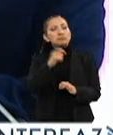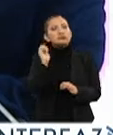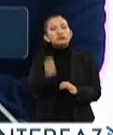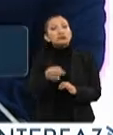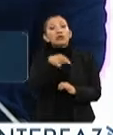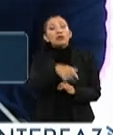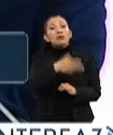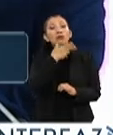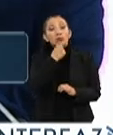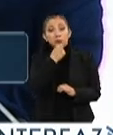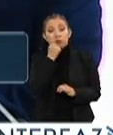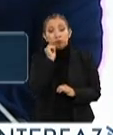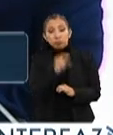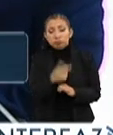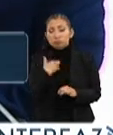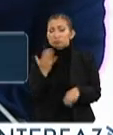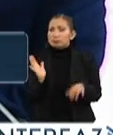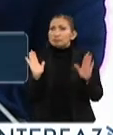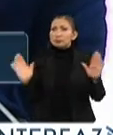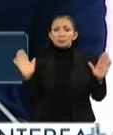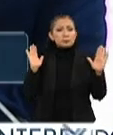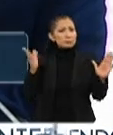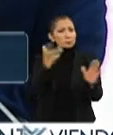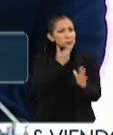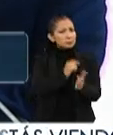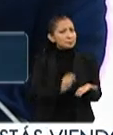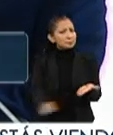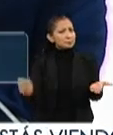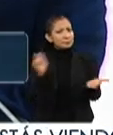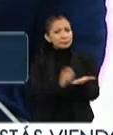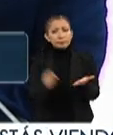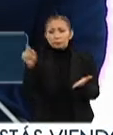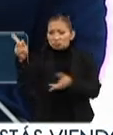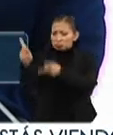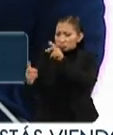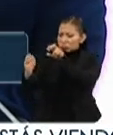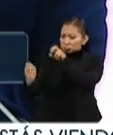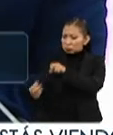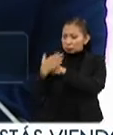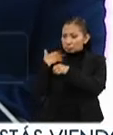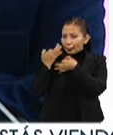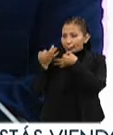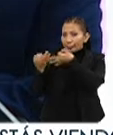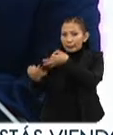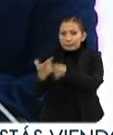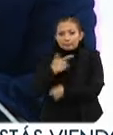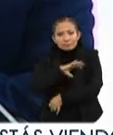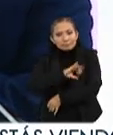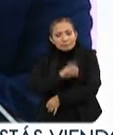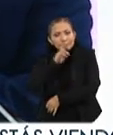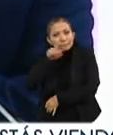Cepeda, Laco, fue un extraordinario escritor y un conversador hipnótico,